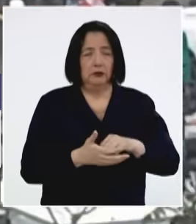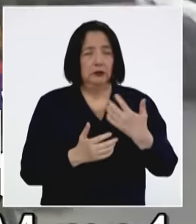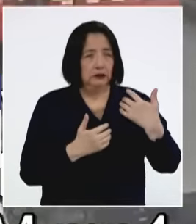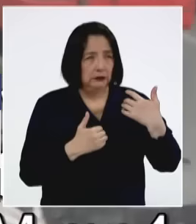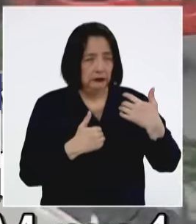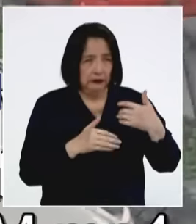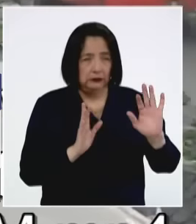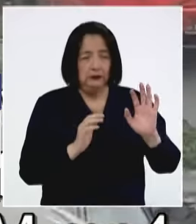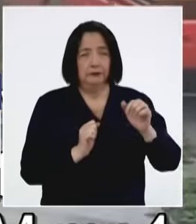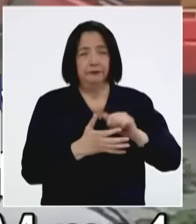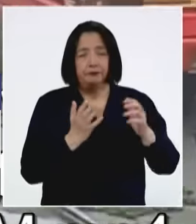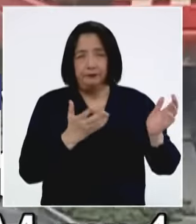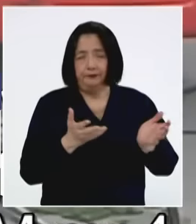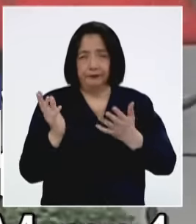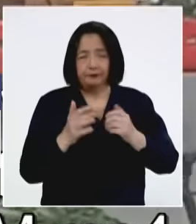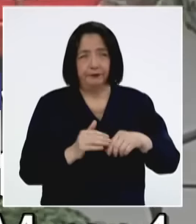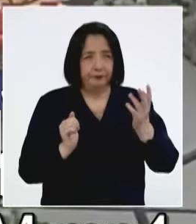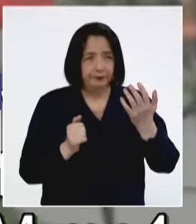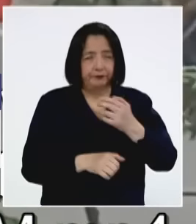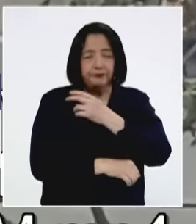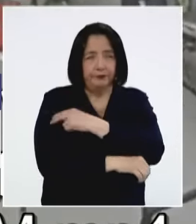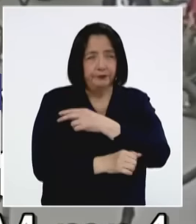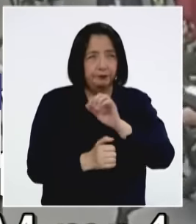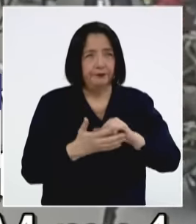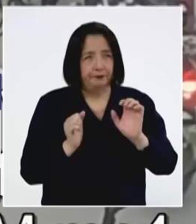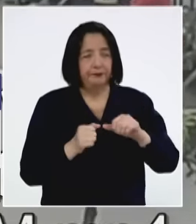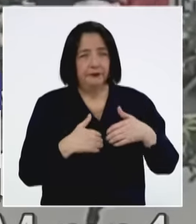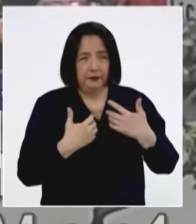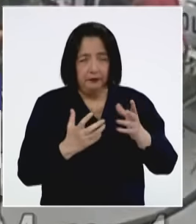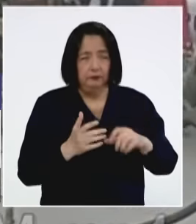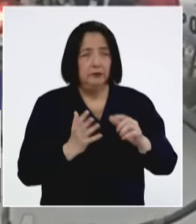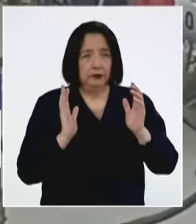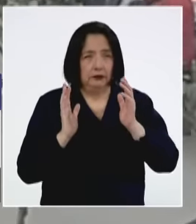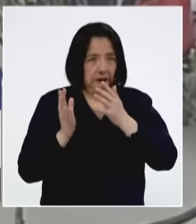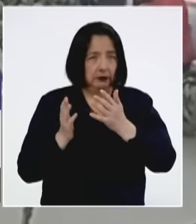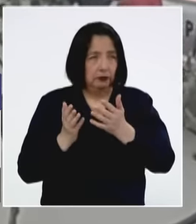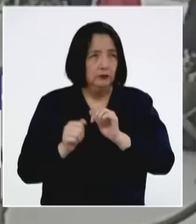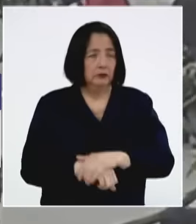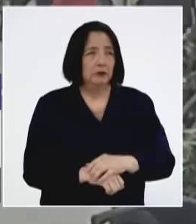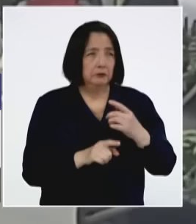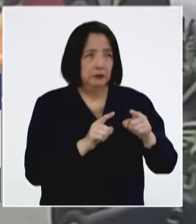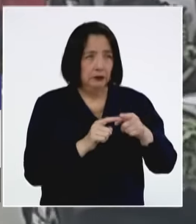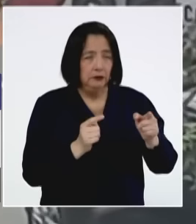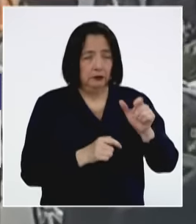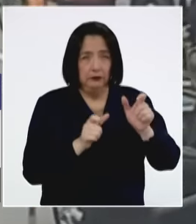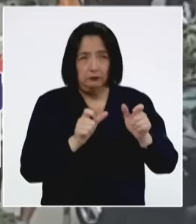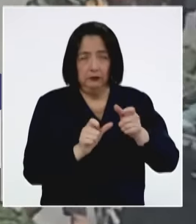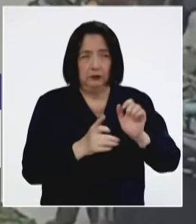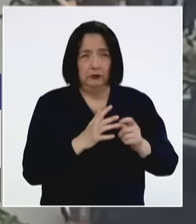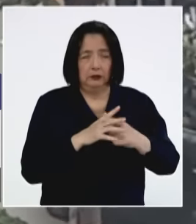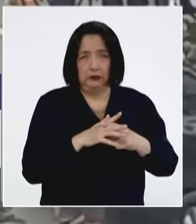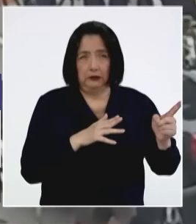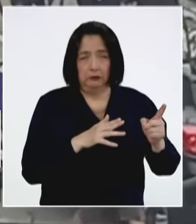ha sido también llevado hasta un establecimiento médico de salud para que pueda ser atendido. Sin embargo, estos sujetos